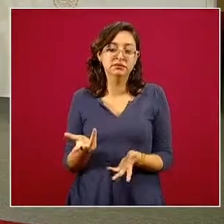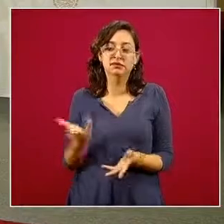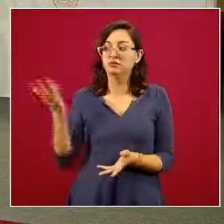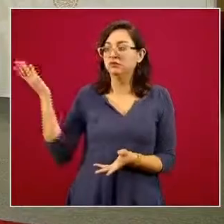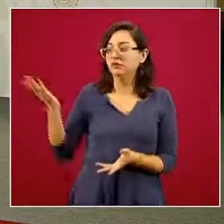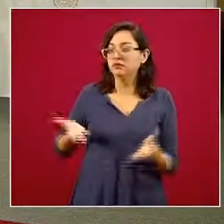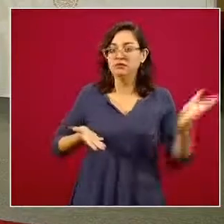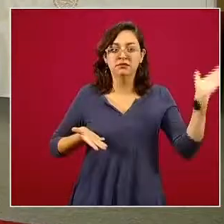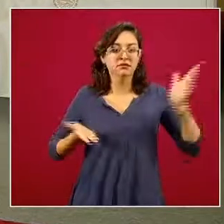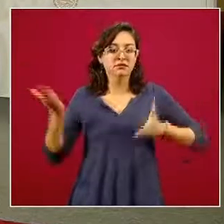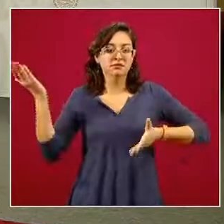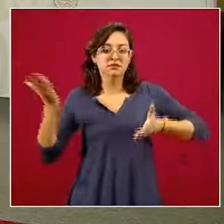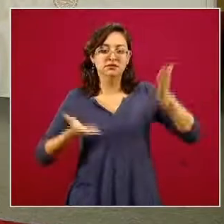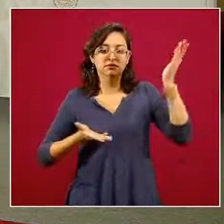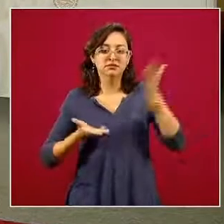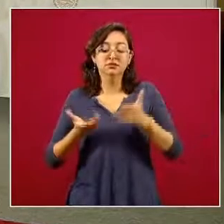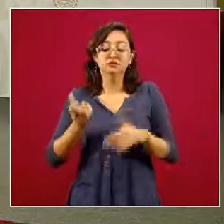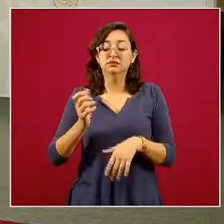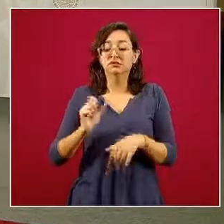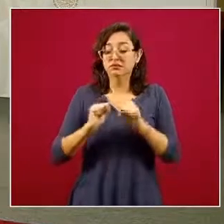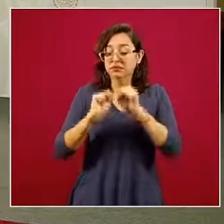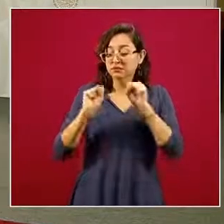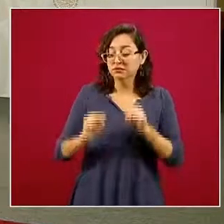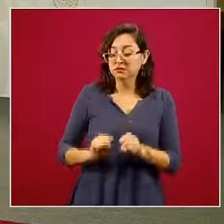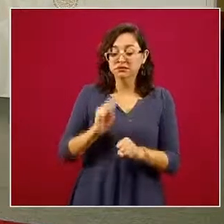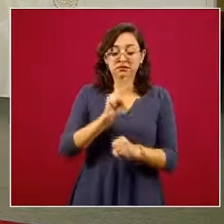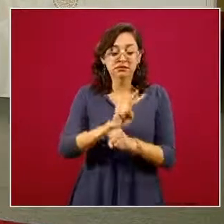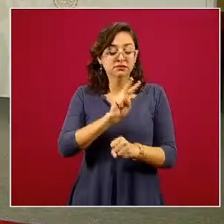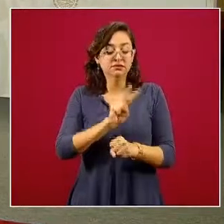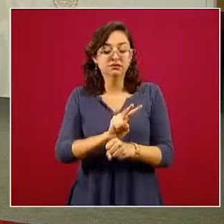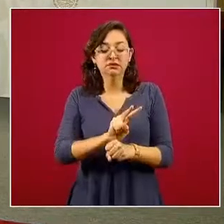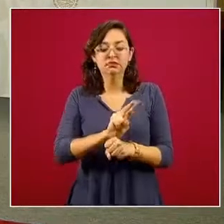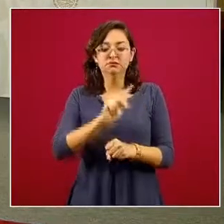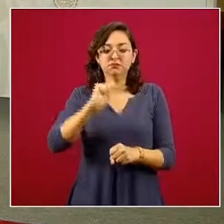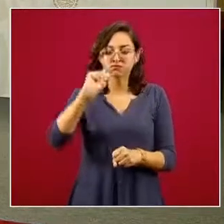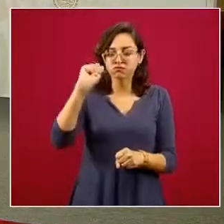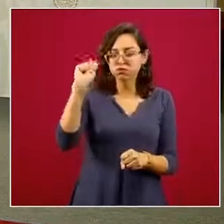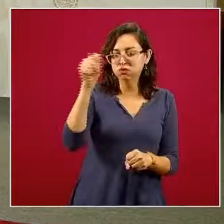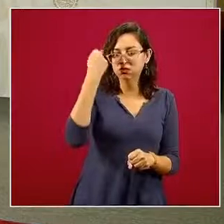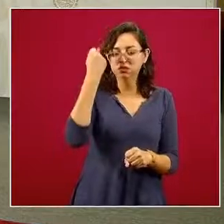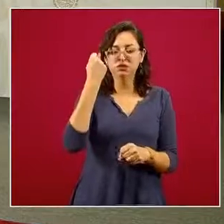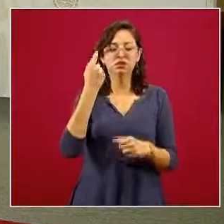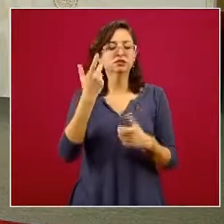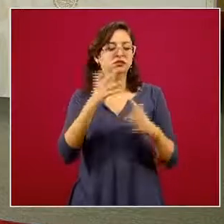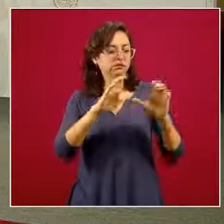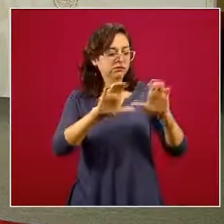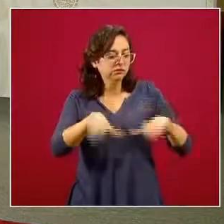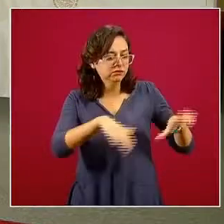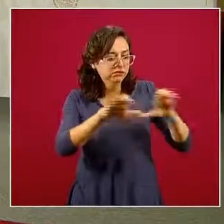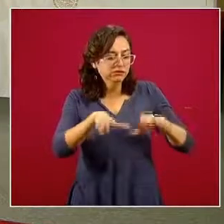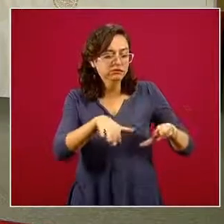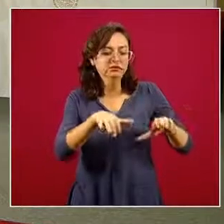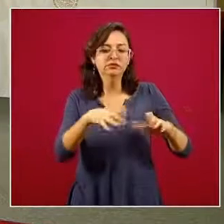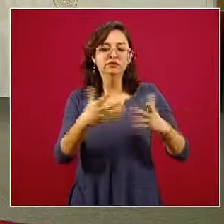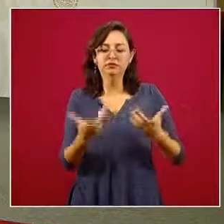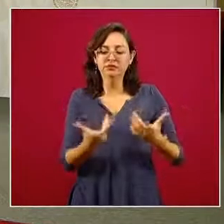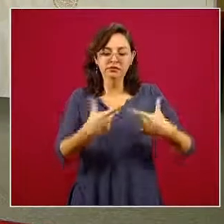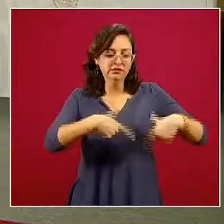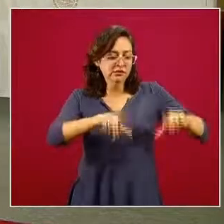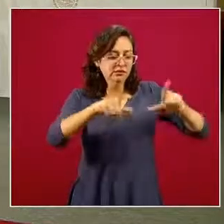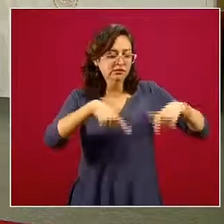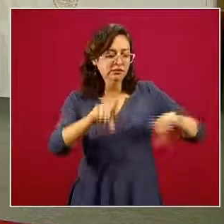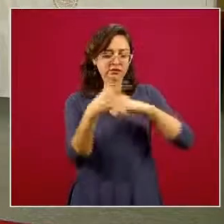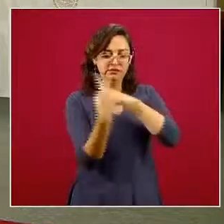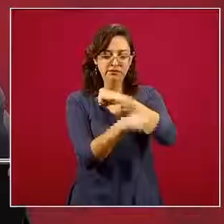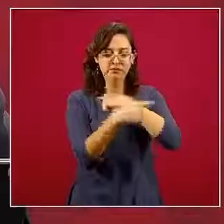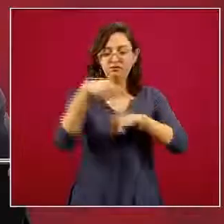aún sistemas de vigilancia epidemiológica muy tecnificados, que tienen terminales de cómputo donde se cargan en plataformas,